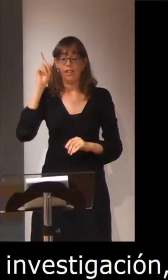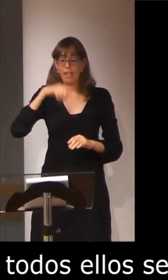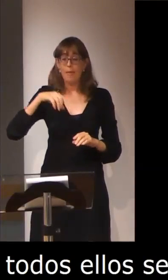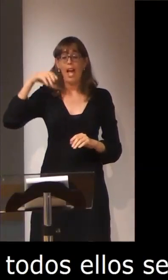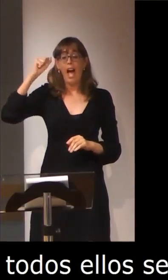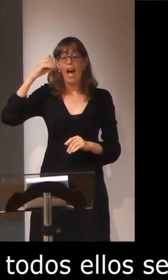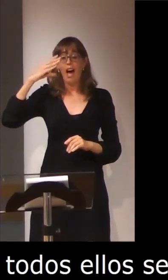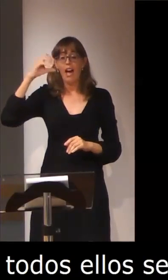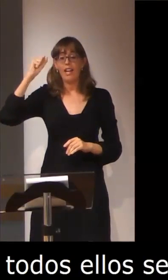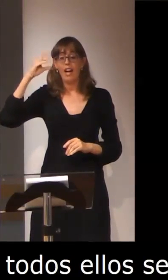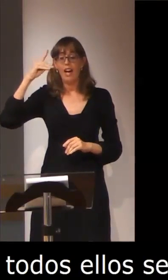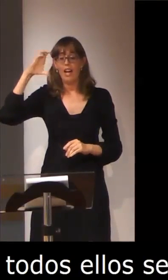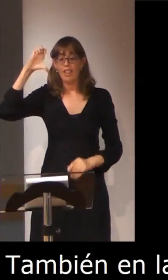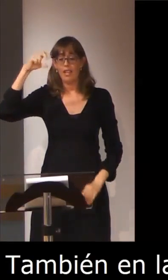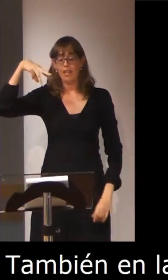Facebook,